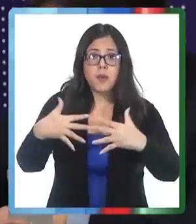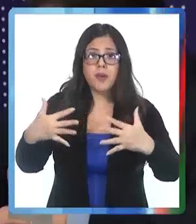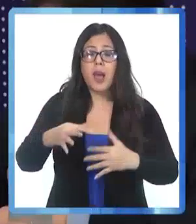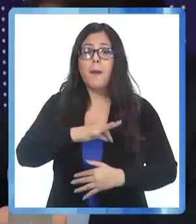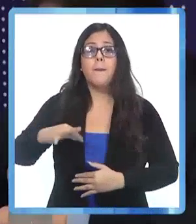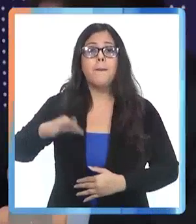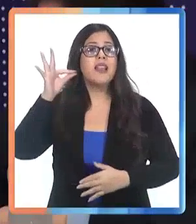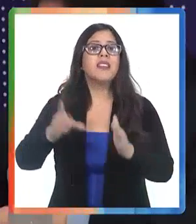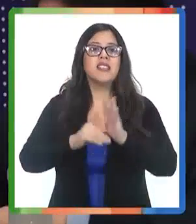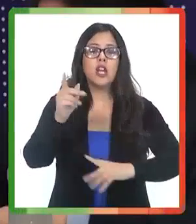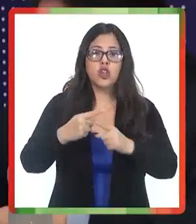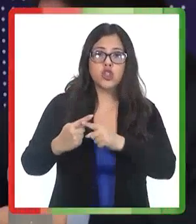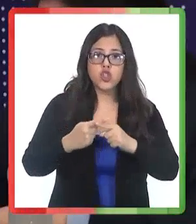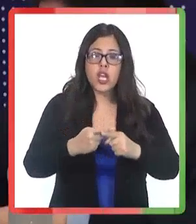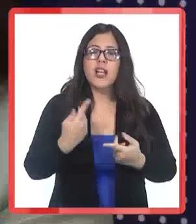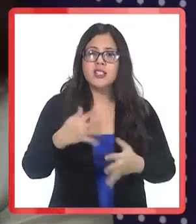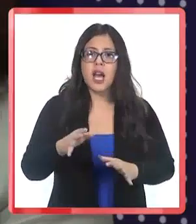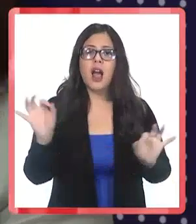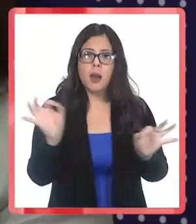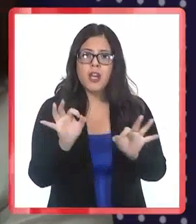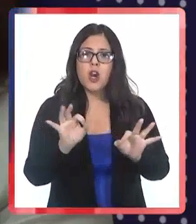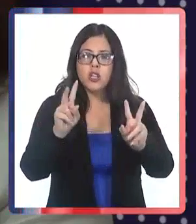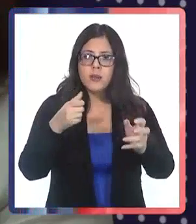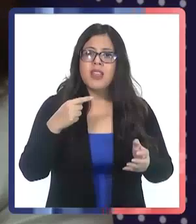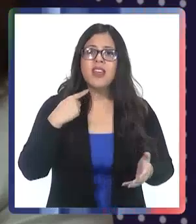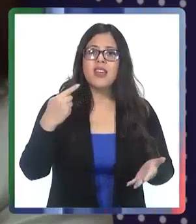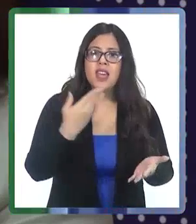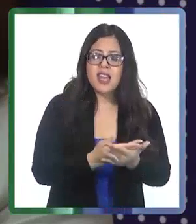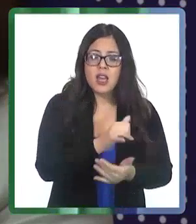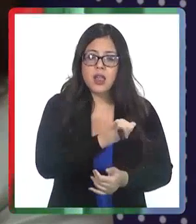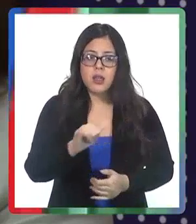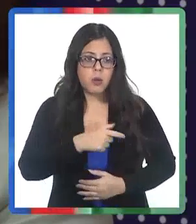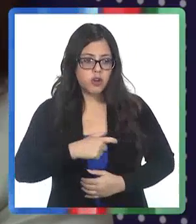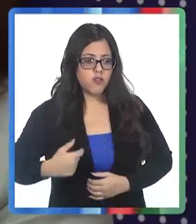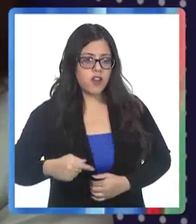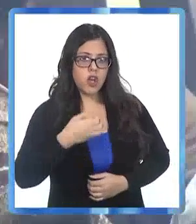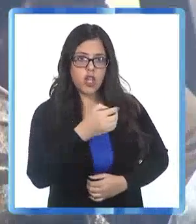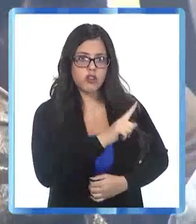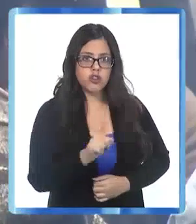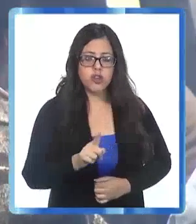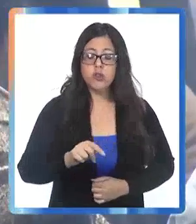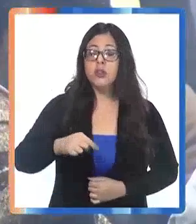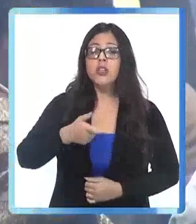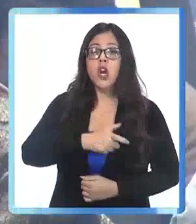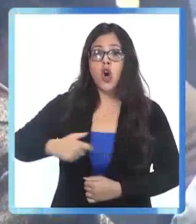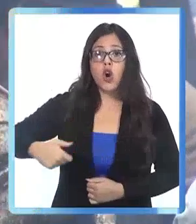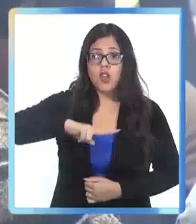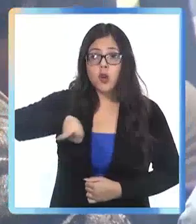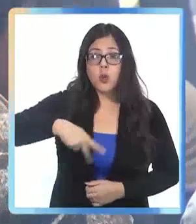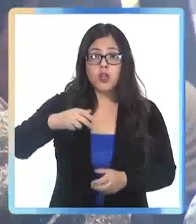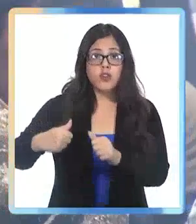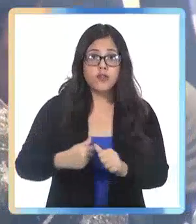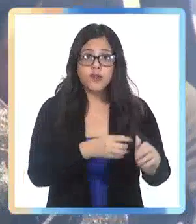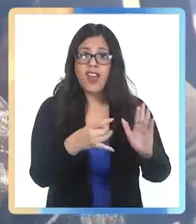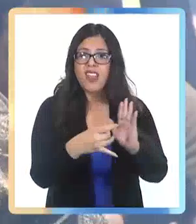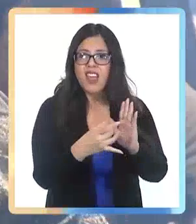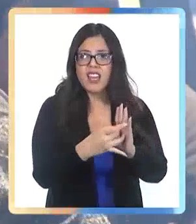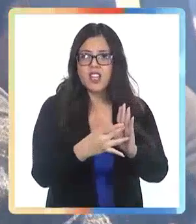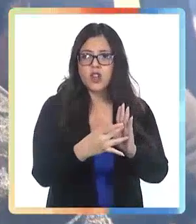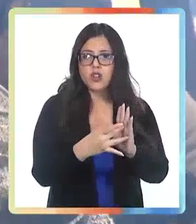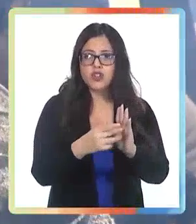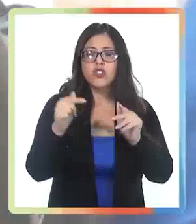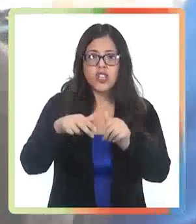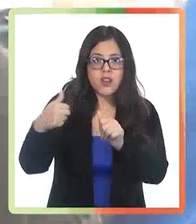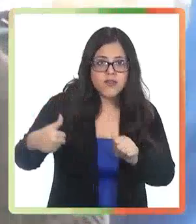Vega, dijo que se presentaría una querella, pero después el gobierno desistió de la acción legal. Nuestro gobierno persigue